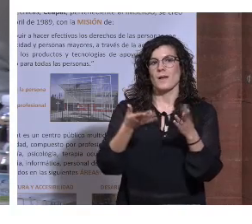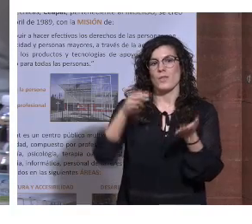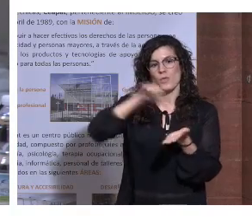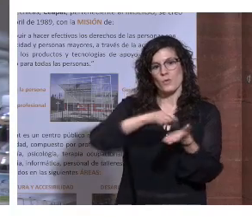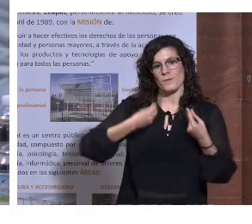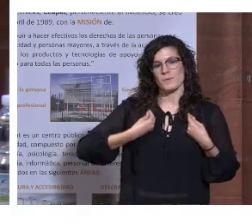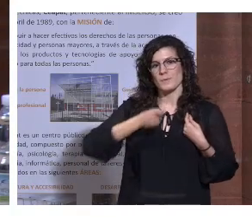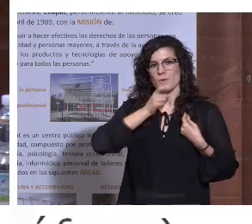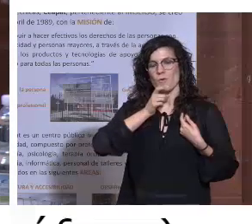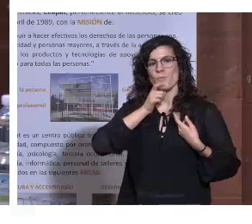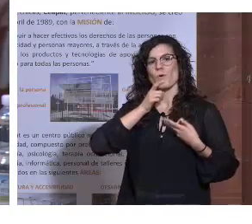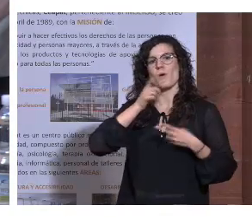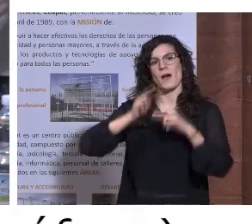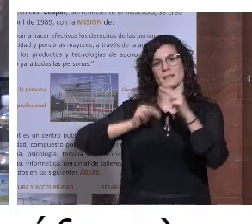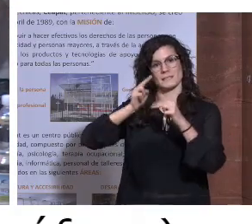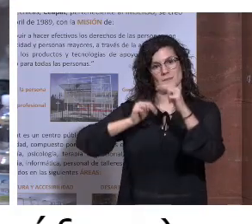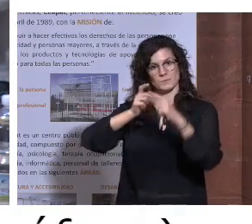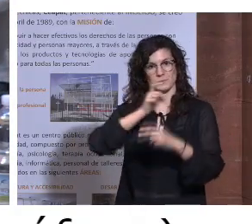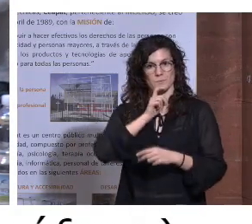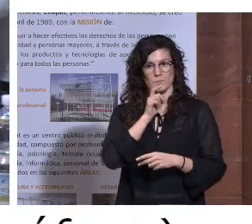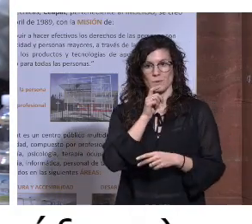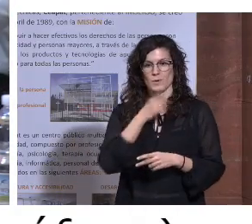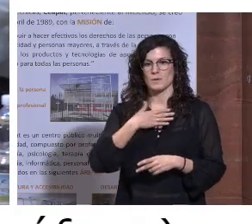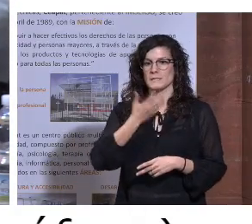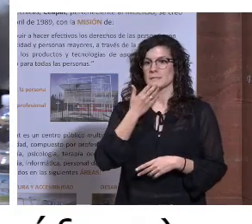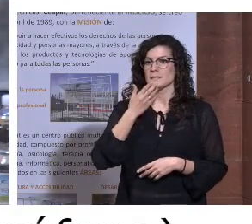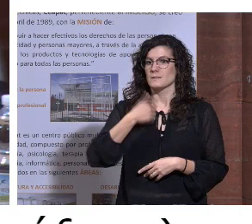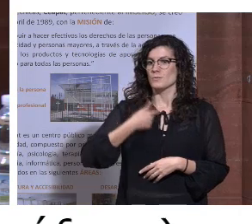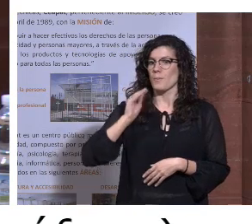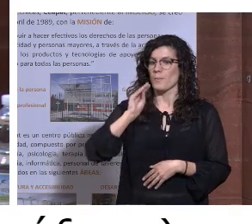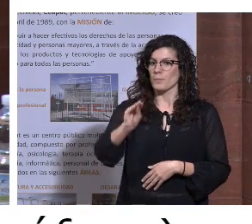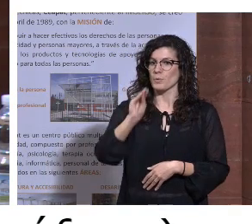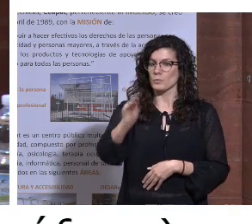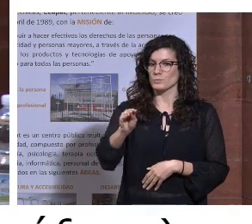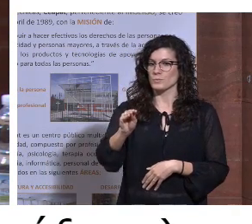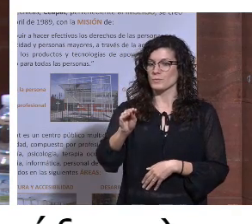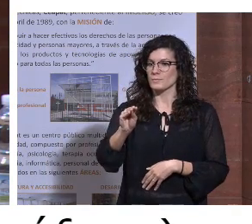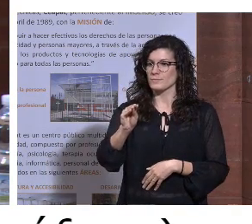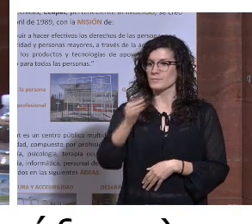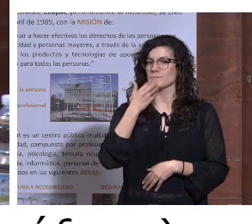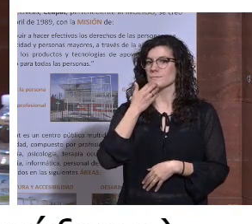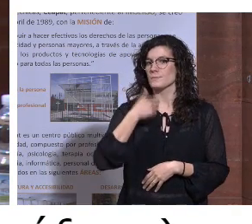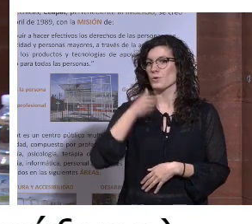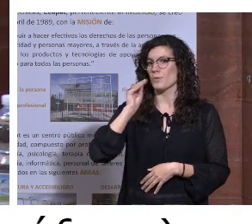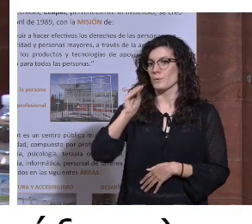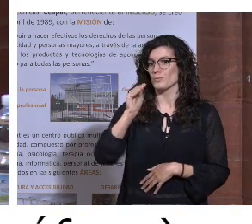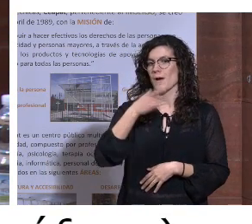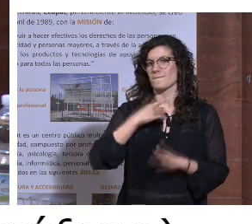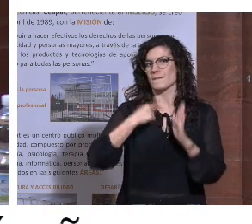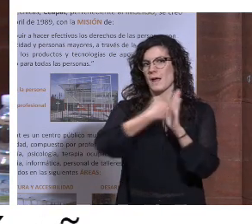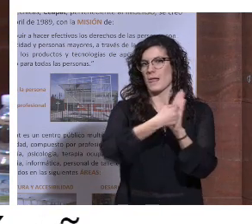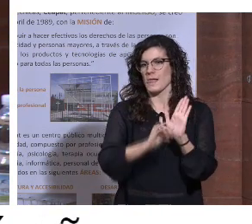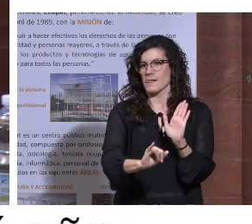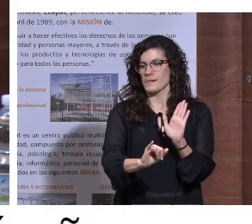arquitectura, ¿no? Quizá, si os pregunto en qué año, bueno, os va a salir aquí,